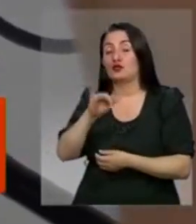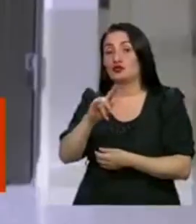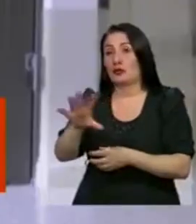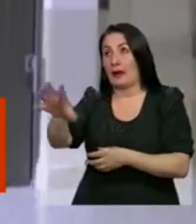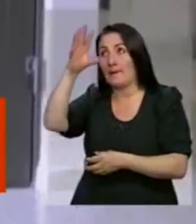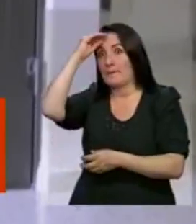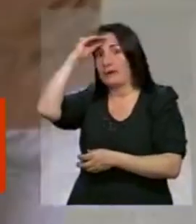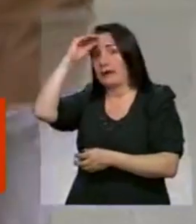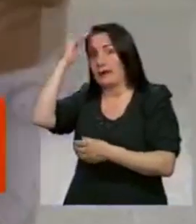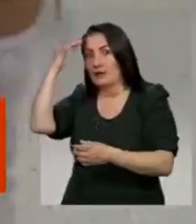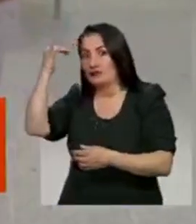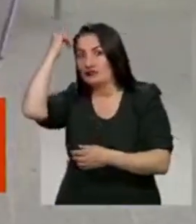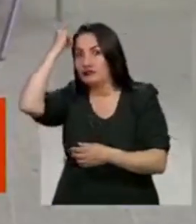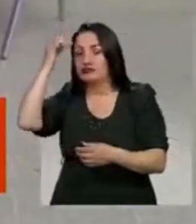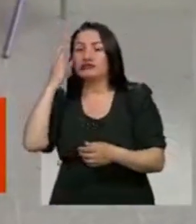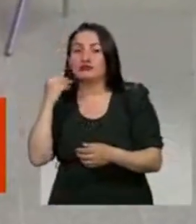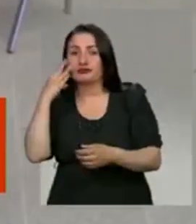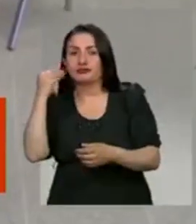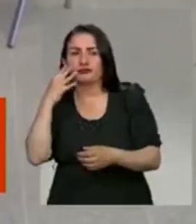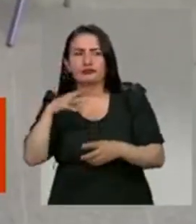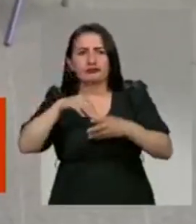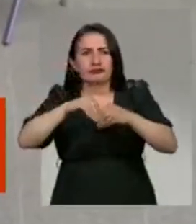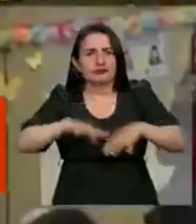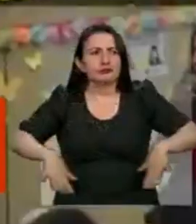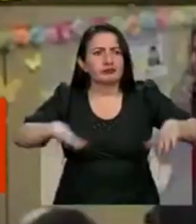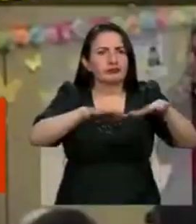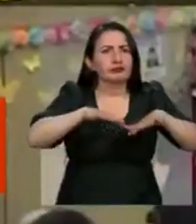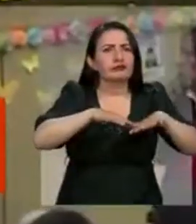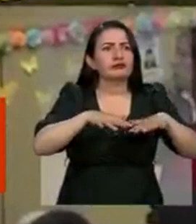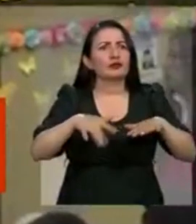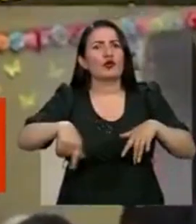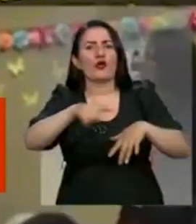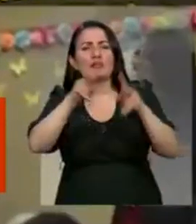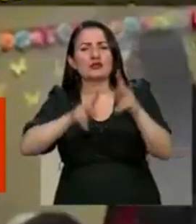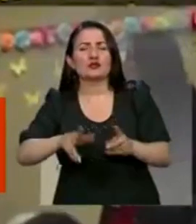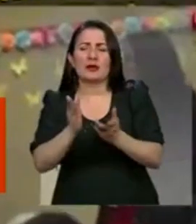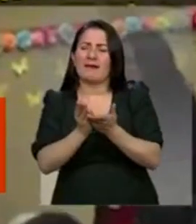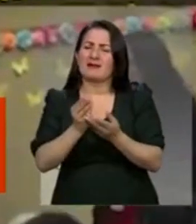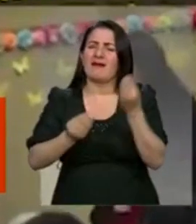aula y la experiencia en el campo, busca acercar a los estudiantes a